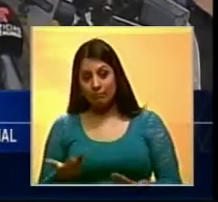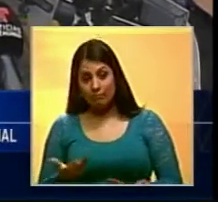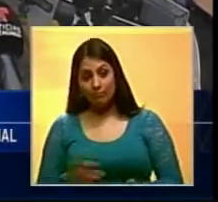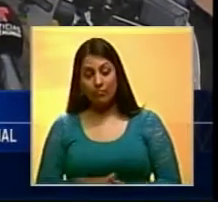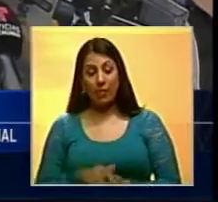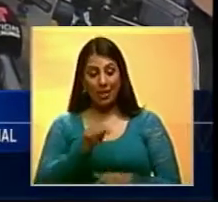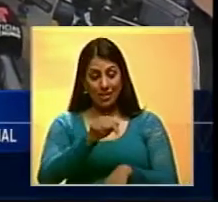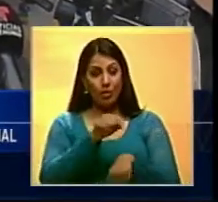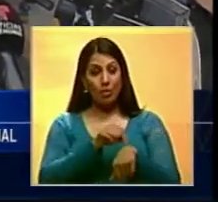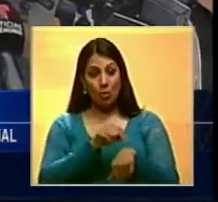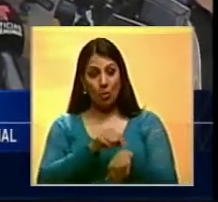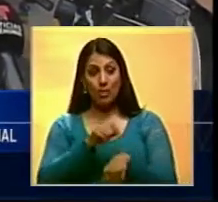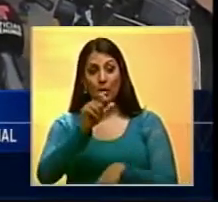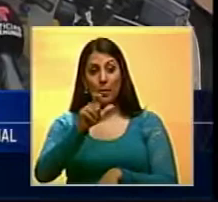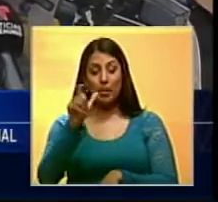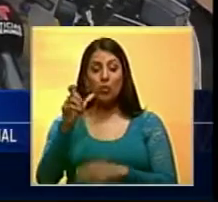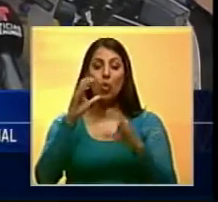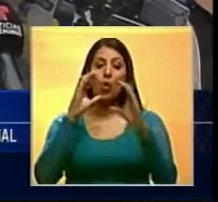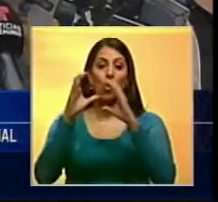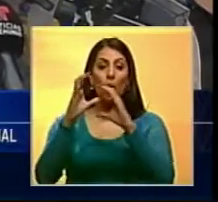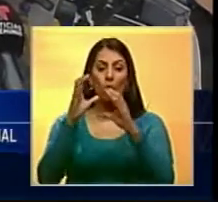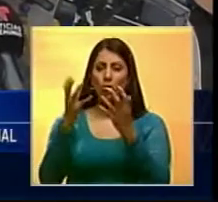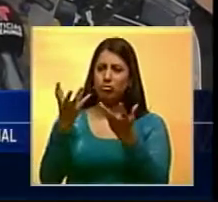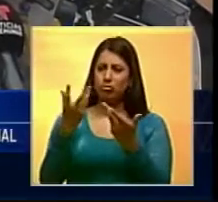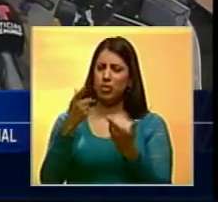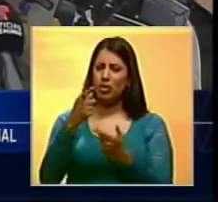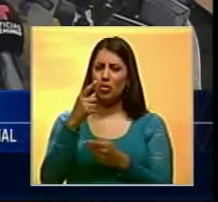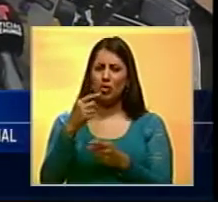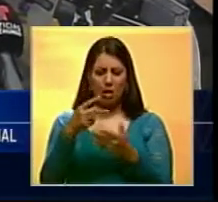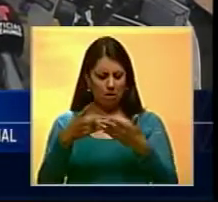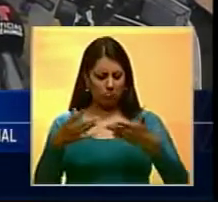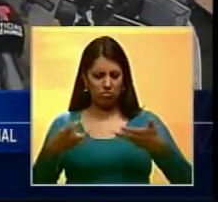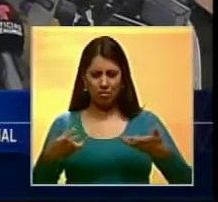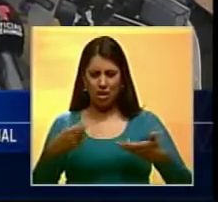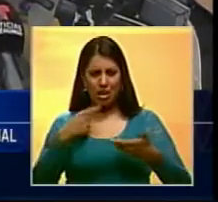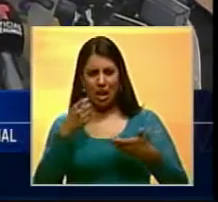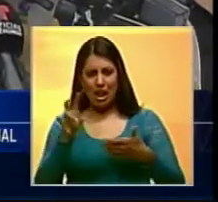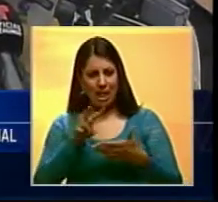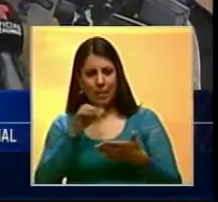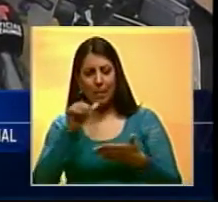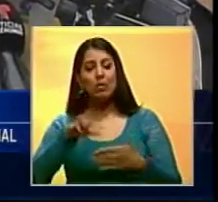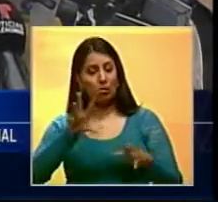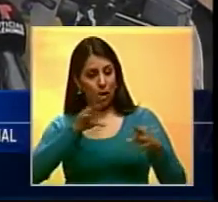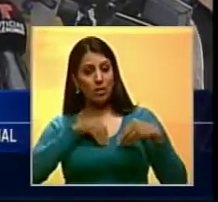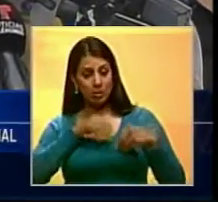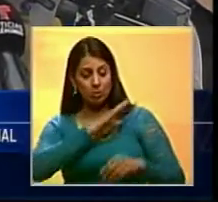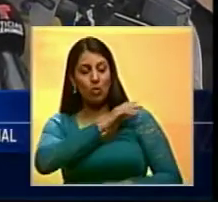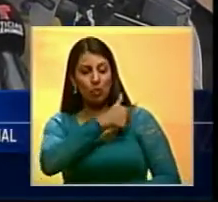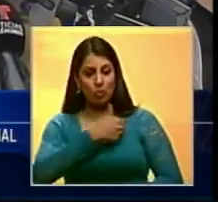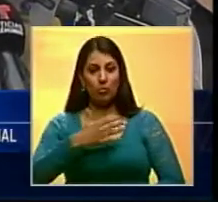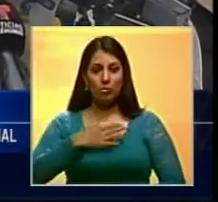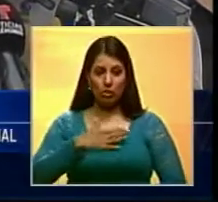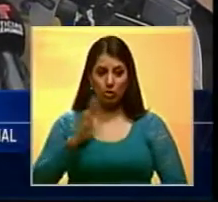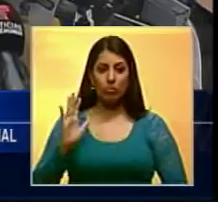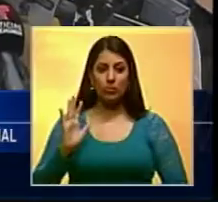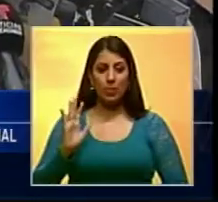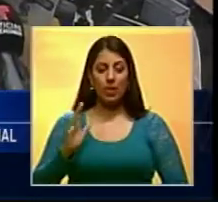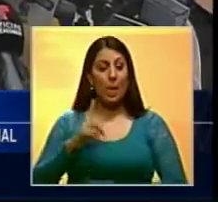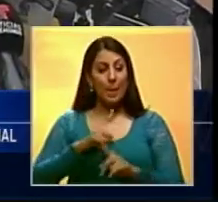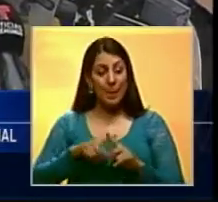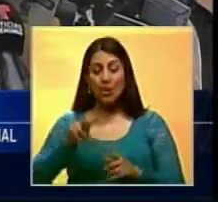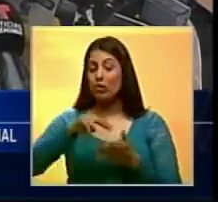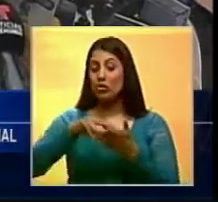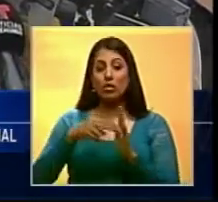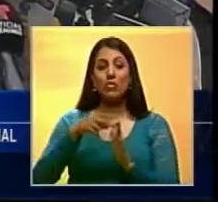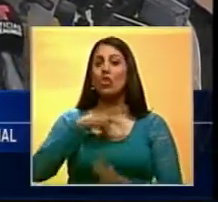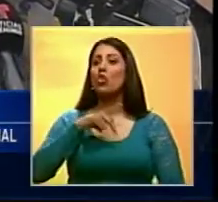Fue en ese momento, estaba en un comunicado y no lo leí de manera correcta y lo asumo. Asumo, pero eso no